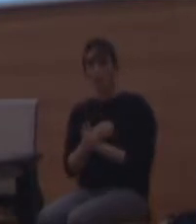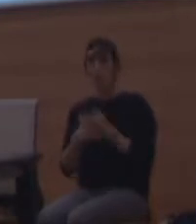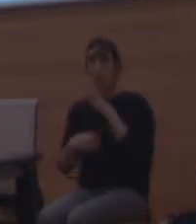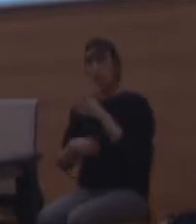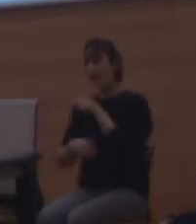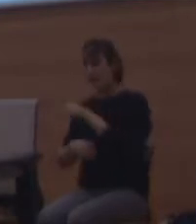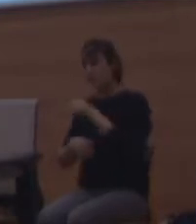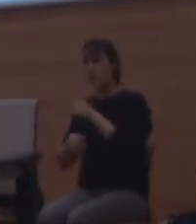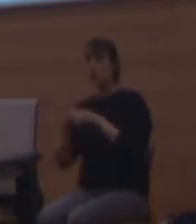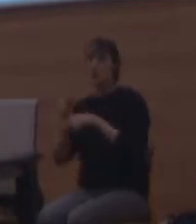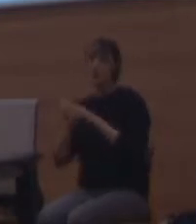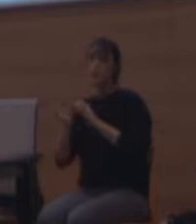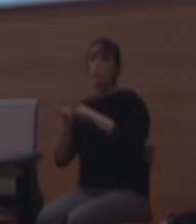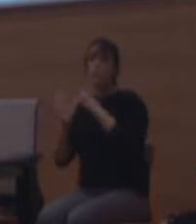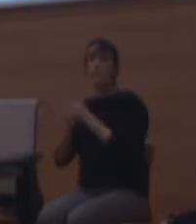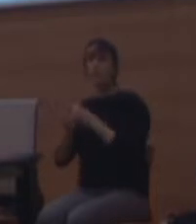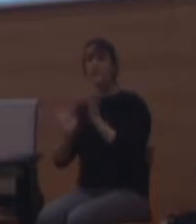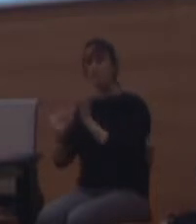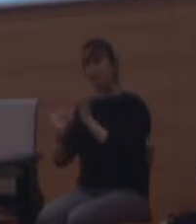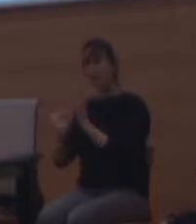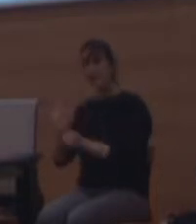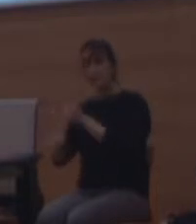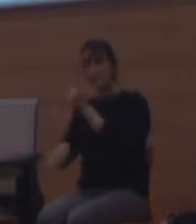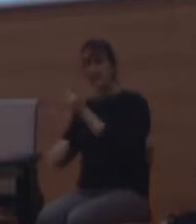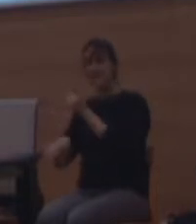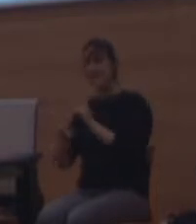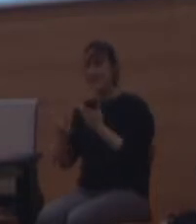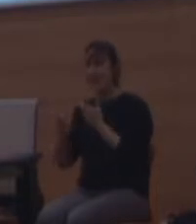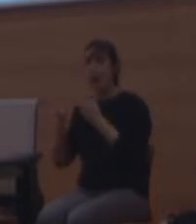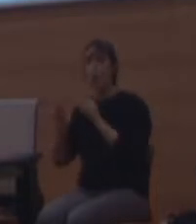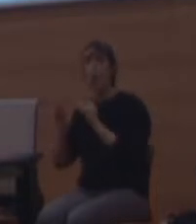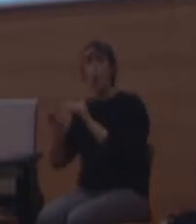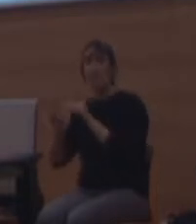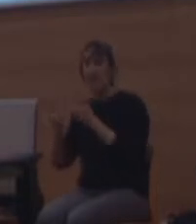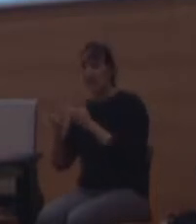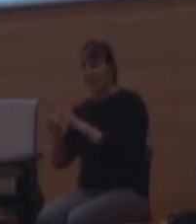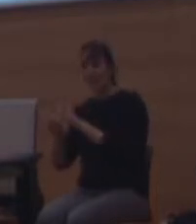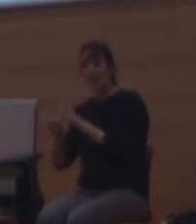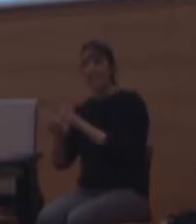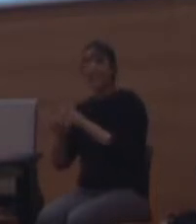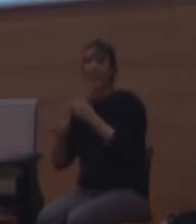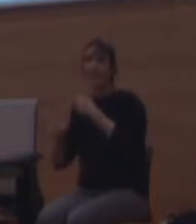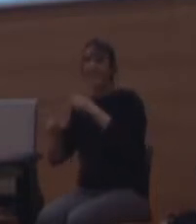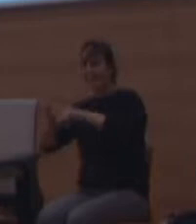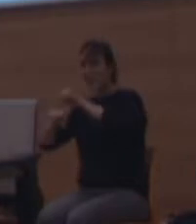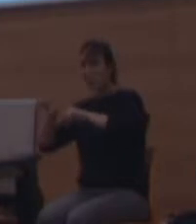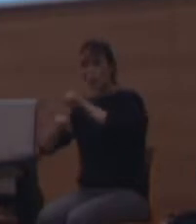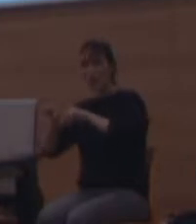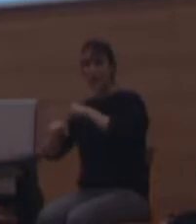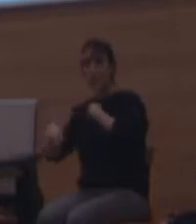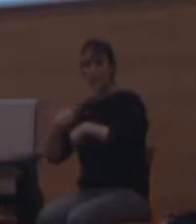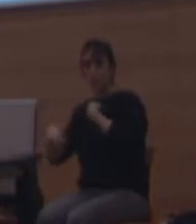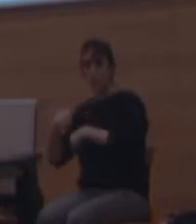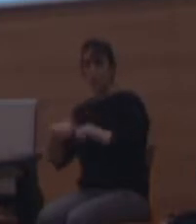especializados pues están en la unidad de cirugía vascular. Hoy vamos a hablar de cómo hacemos una